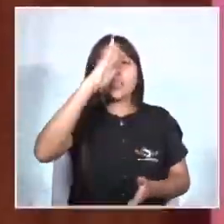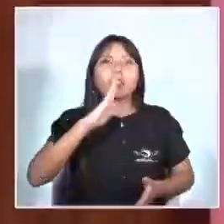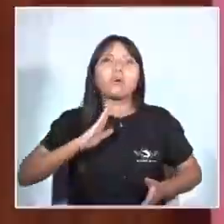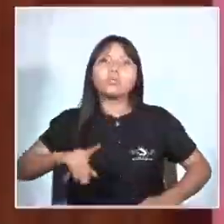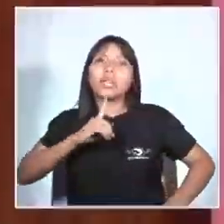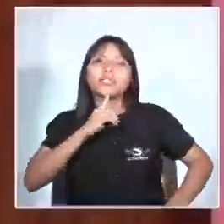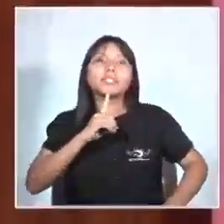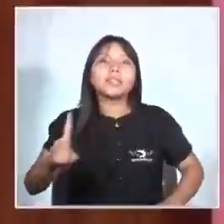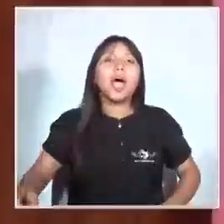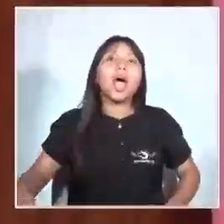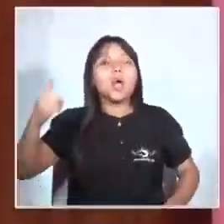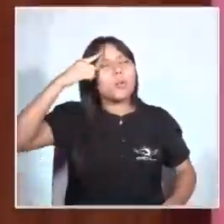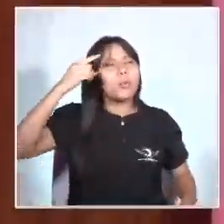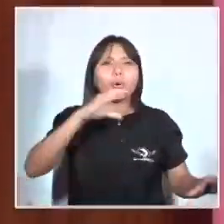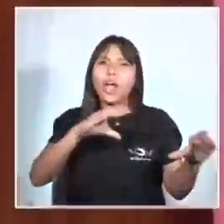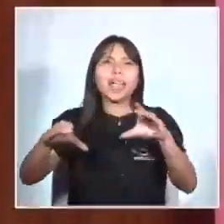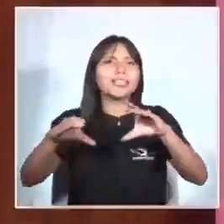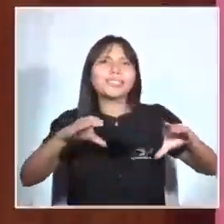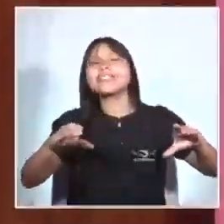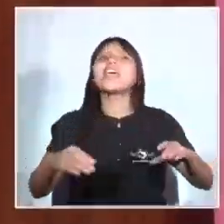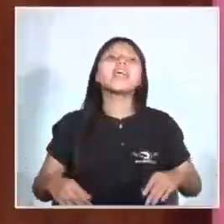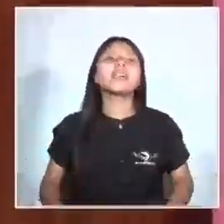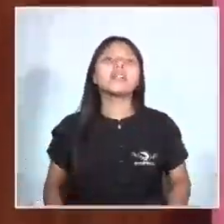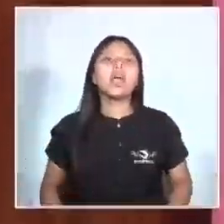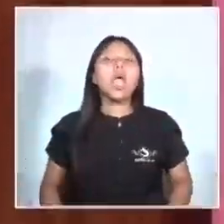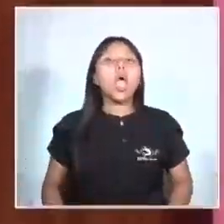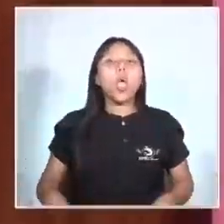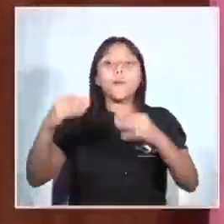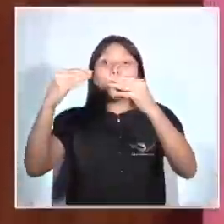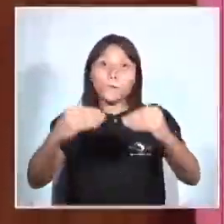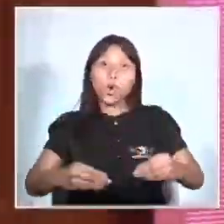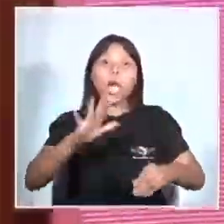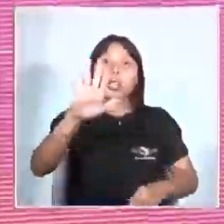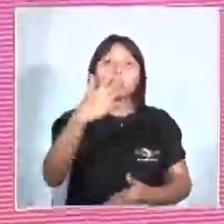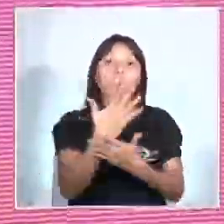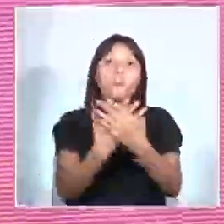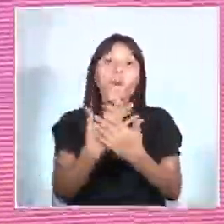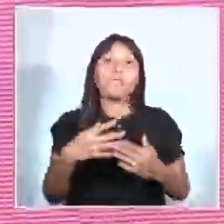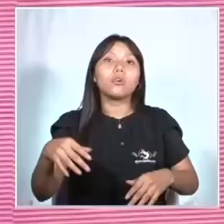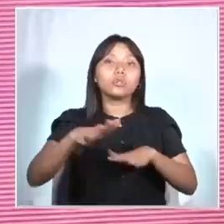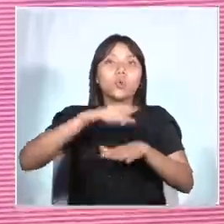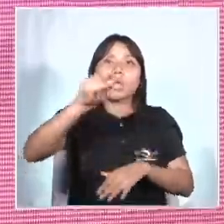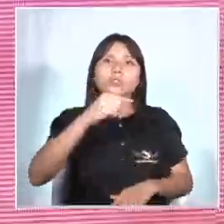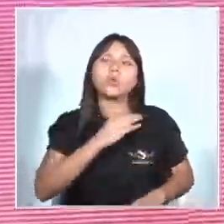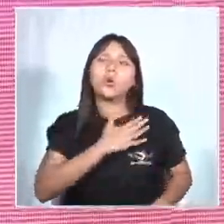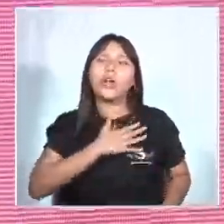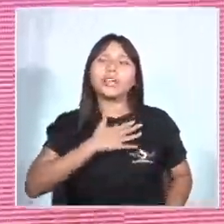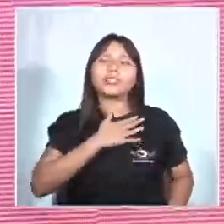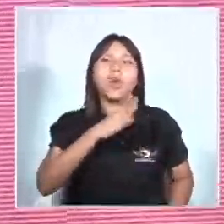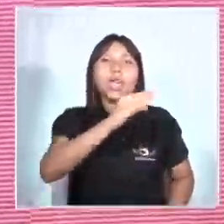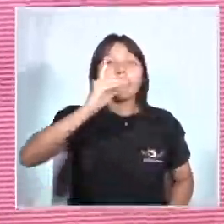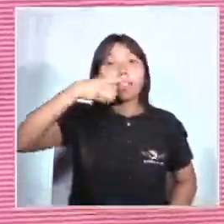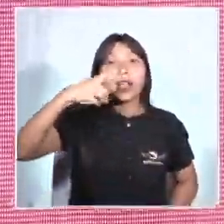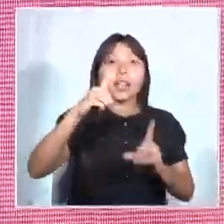hacer. Colabóreme poniendo su mano sobre su corazón y dígale en esta tarde al Espíritu